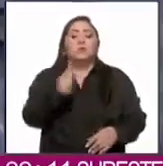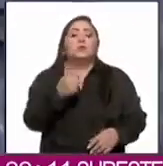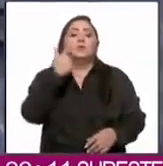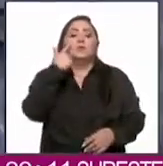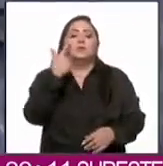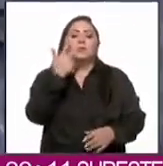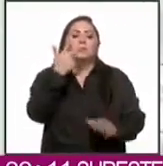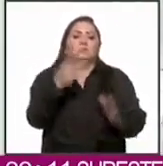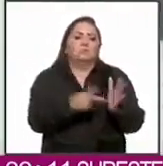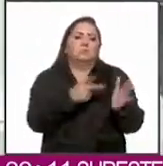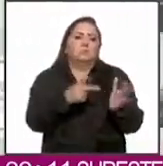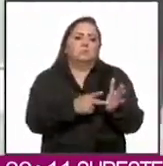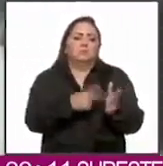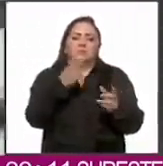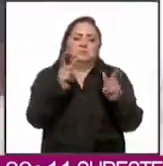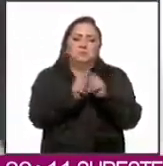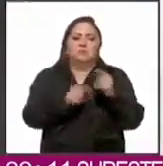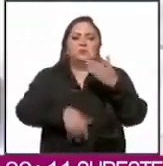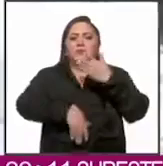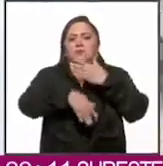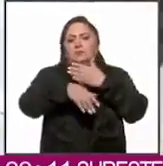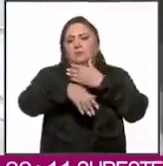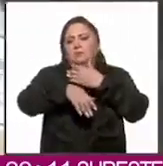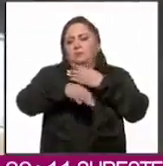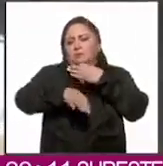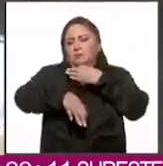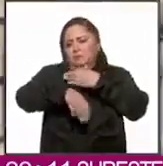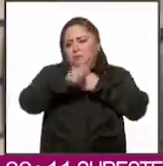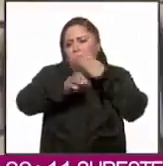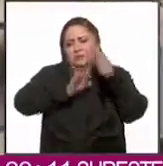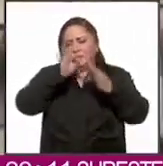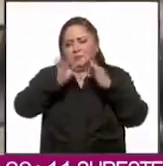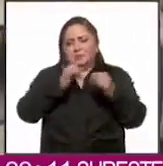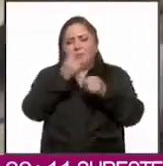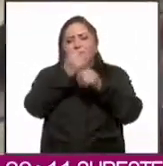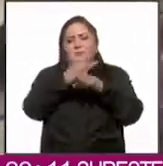en 8 meses. Con información de Rafael Guadarrama, 11 Noticias.